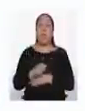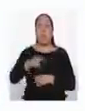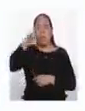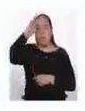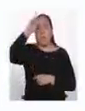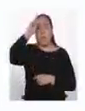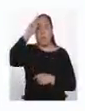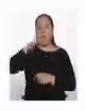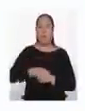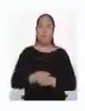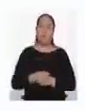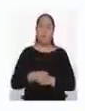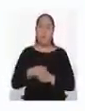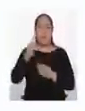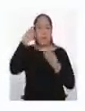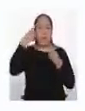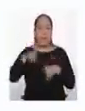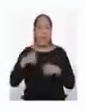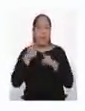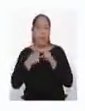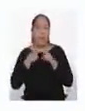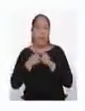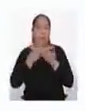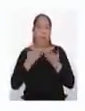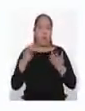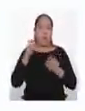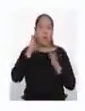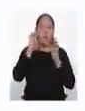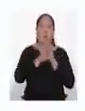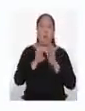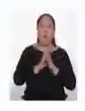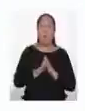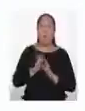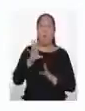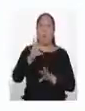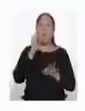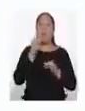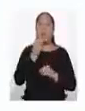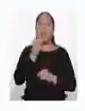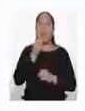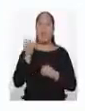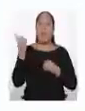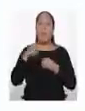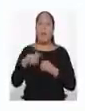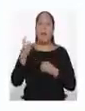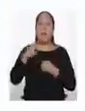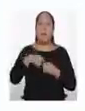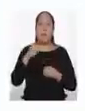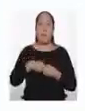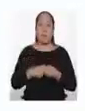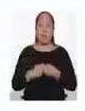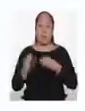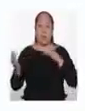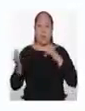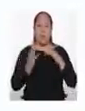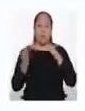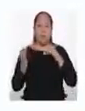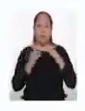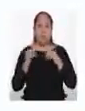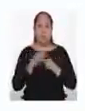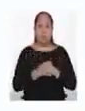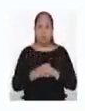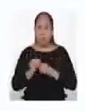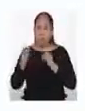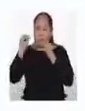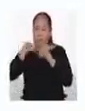que tomar una serie de decisiones, como por ejemplo, elegir quiénes participarían en los enfrentamientos y